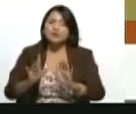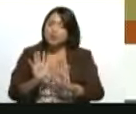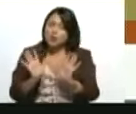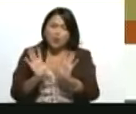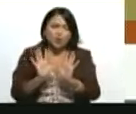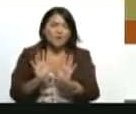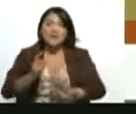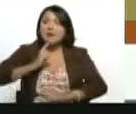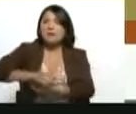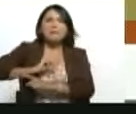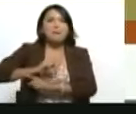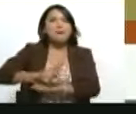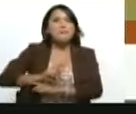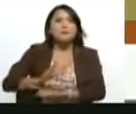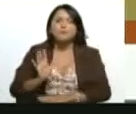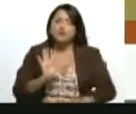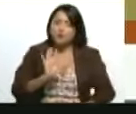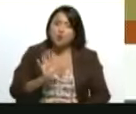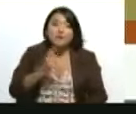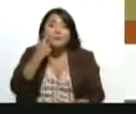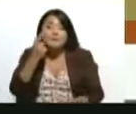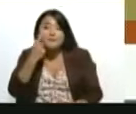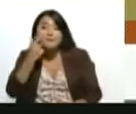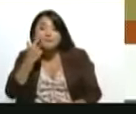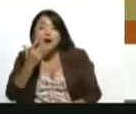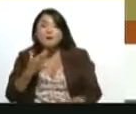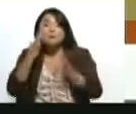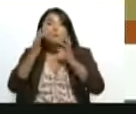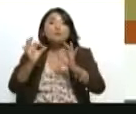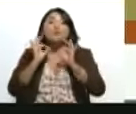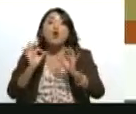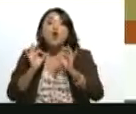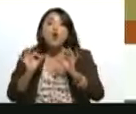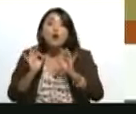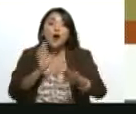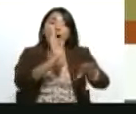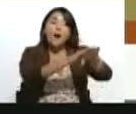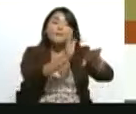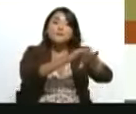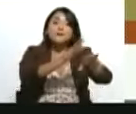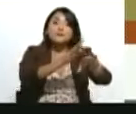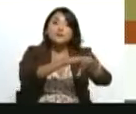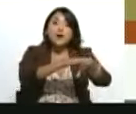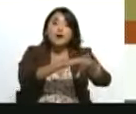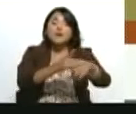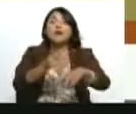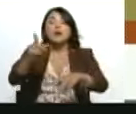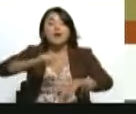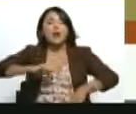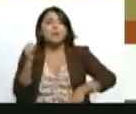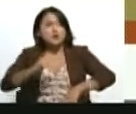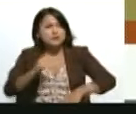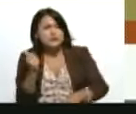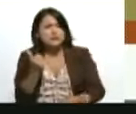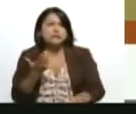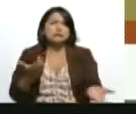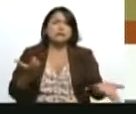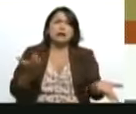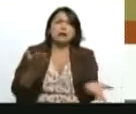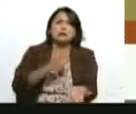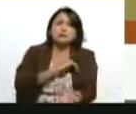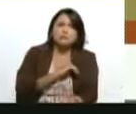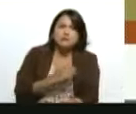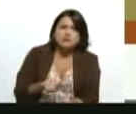para nada, no es esa misión. Es estar alerta, prevenir, y que sean las autoridades con los organismos competentes, para eso